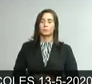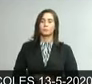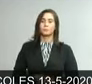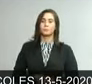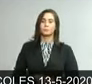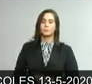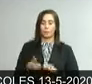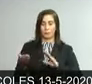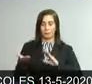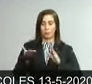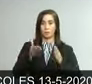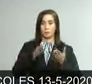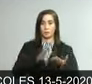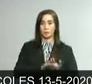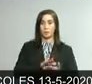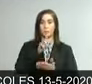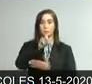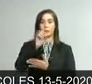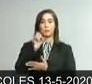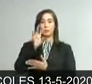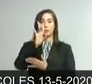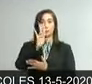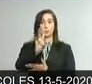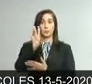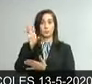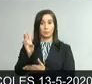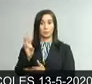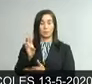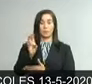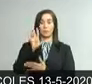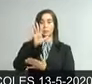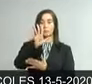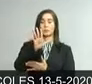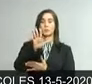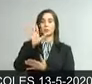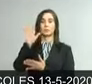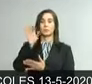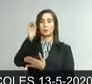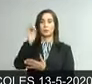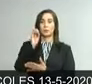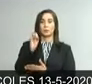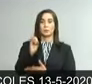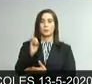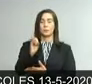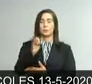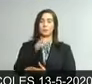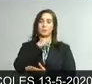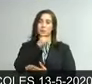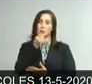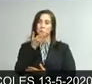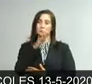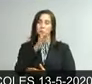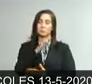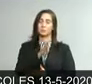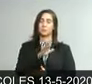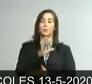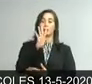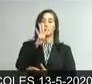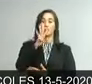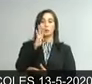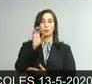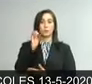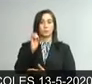177. 55% correspondiendo a las edades entre los